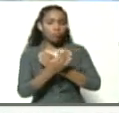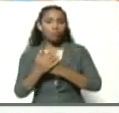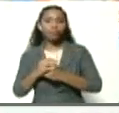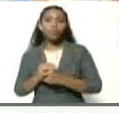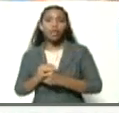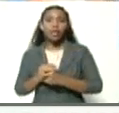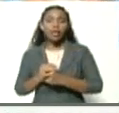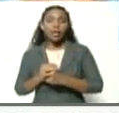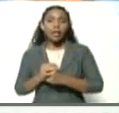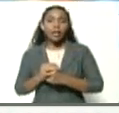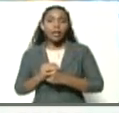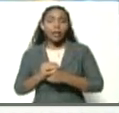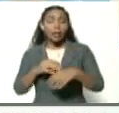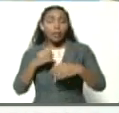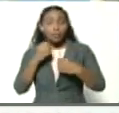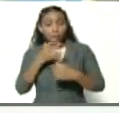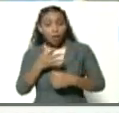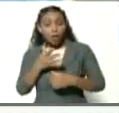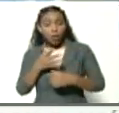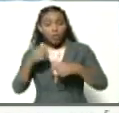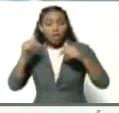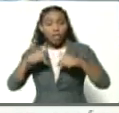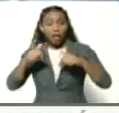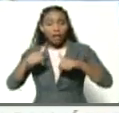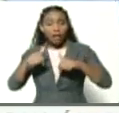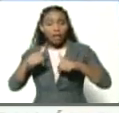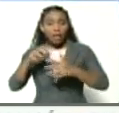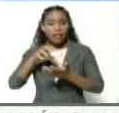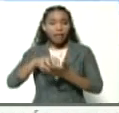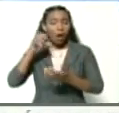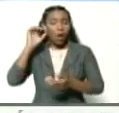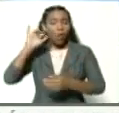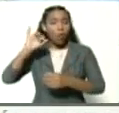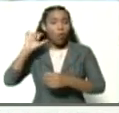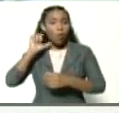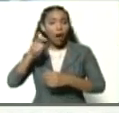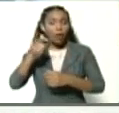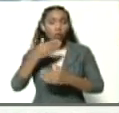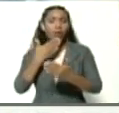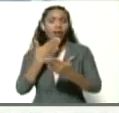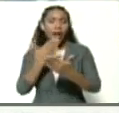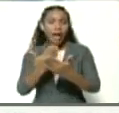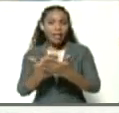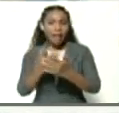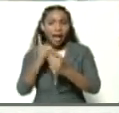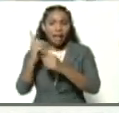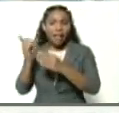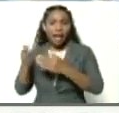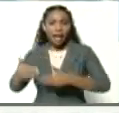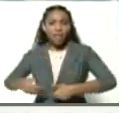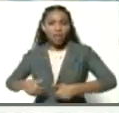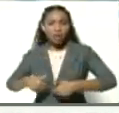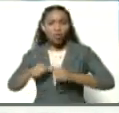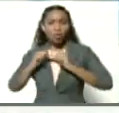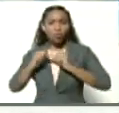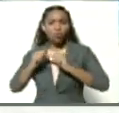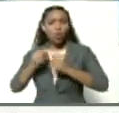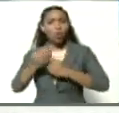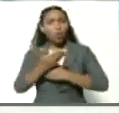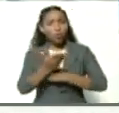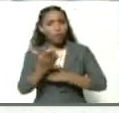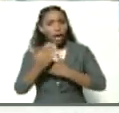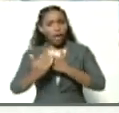circunvecinos, ciudadano presidente. Bueno, desde aquí, desde el estado Guárico, darle las gracias por ese esfuerzo. Continúe